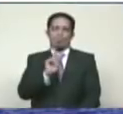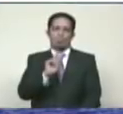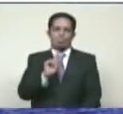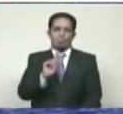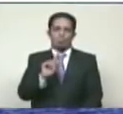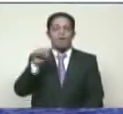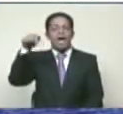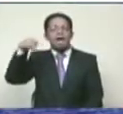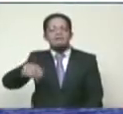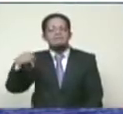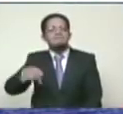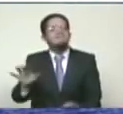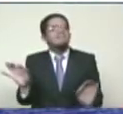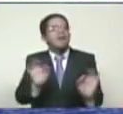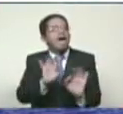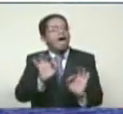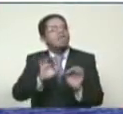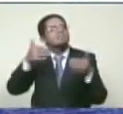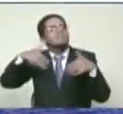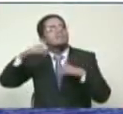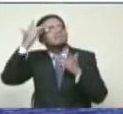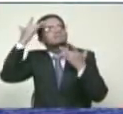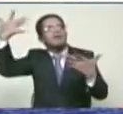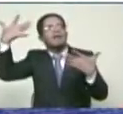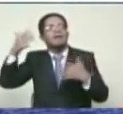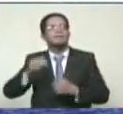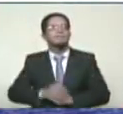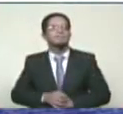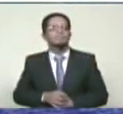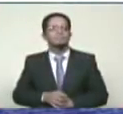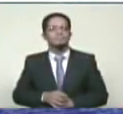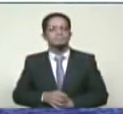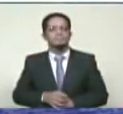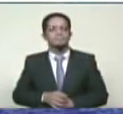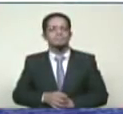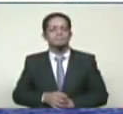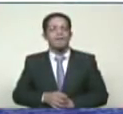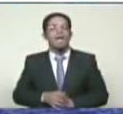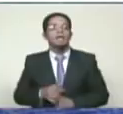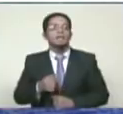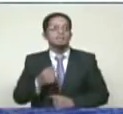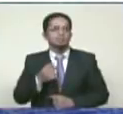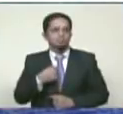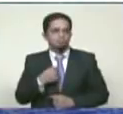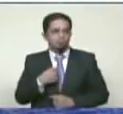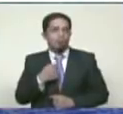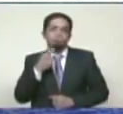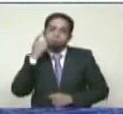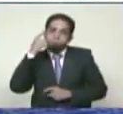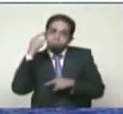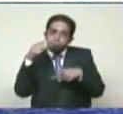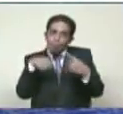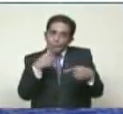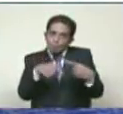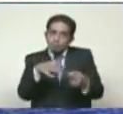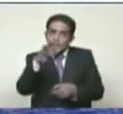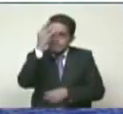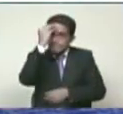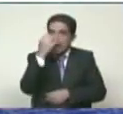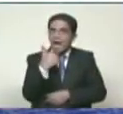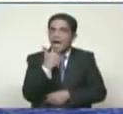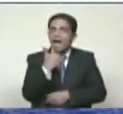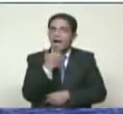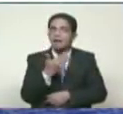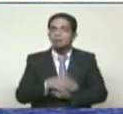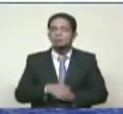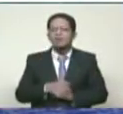Aquí nadie nació aprendido. Si yo tengo que decir todos los días, aprendo algo. Y ustedes saben de